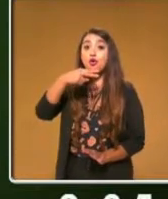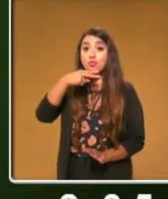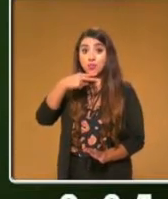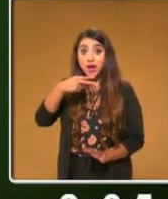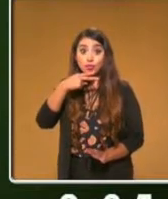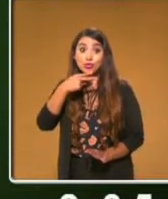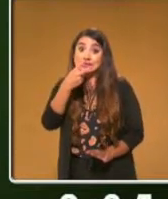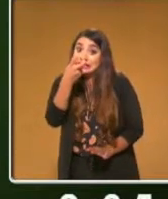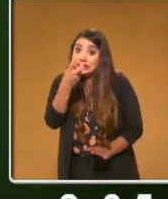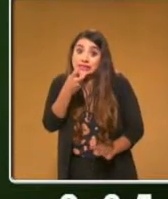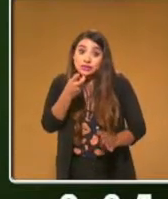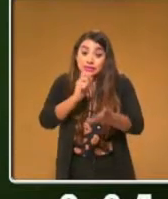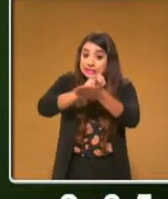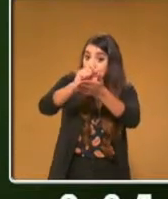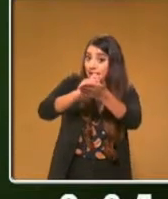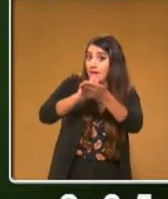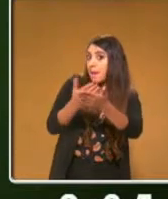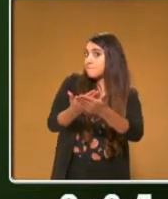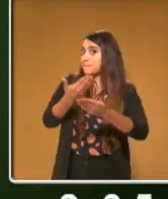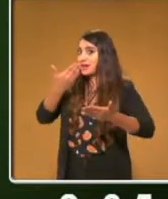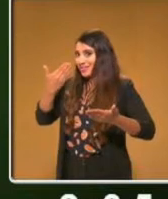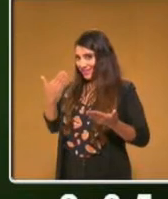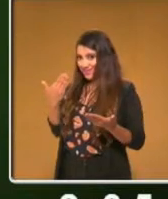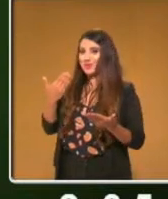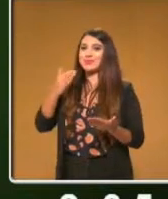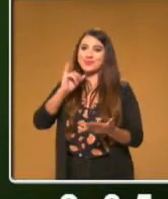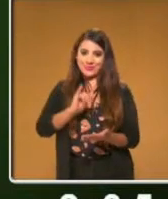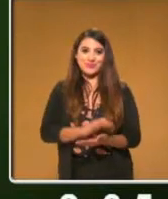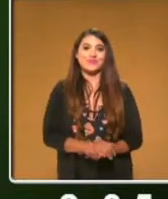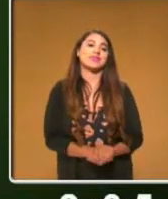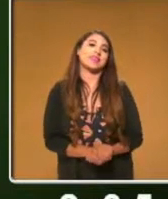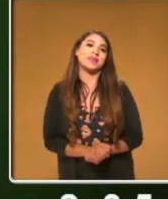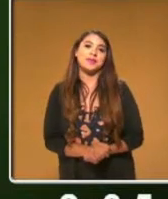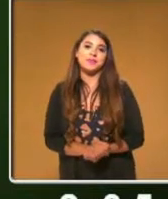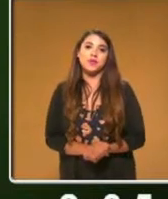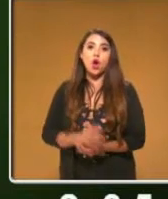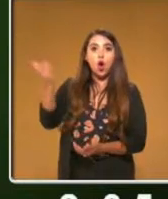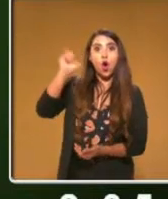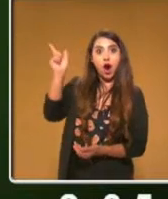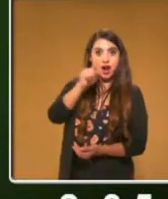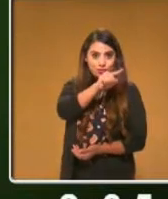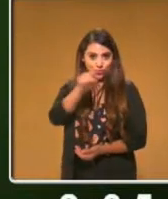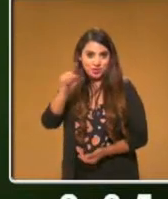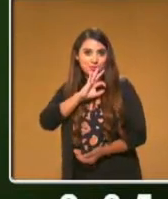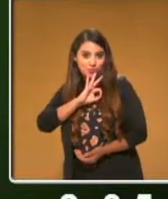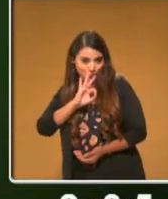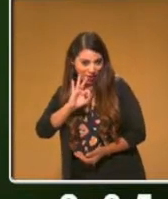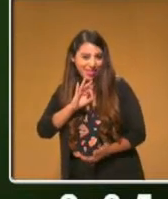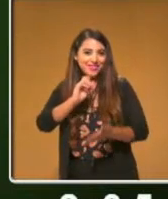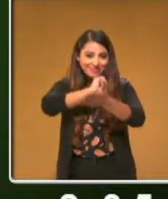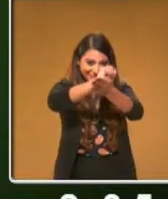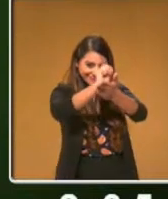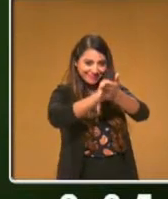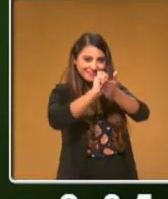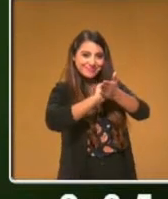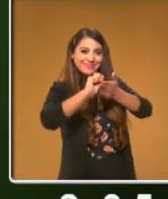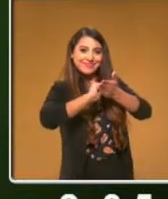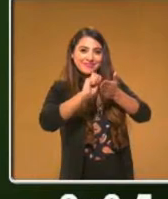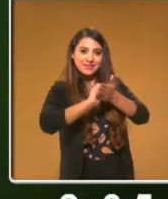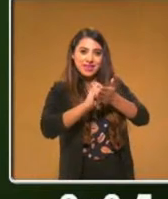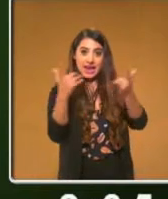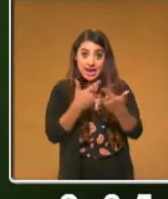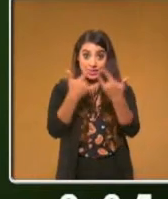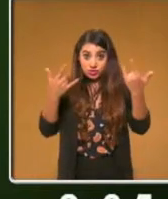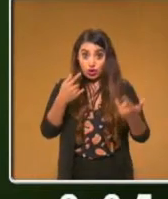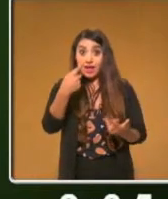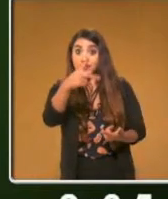tiempo pasado o pretérito. Muy bien, ojalá y ustedes se atrevan a escribir la historia de su propia vida,